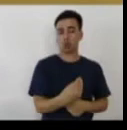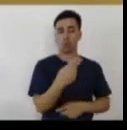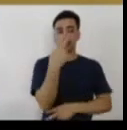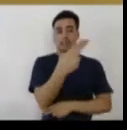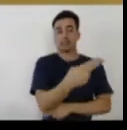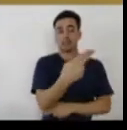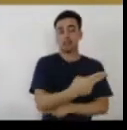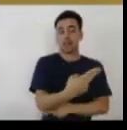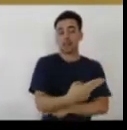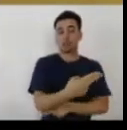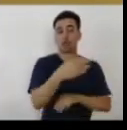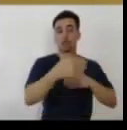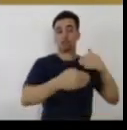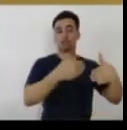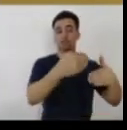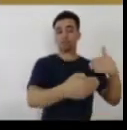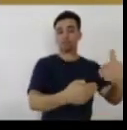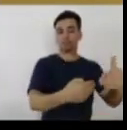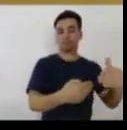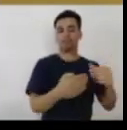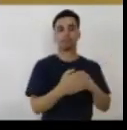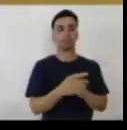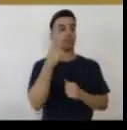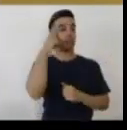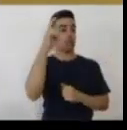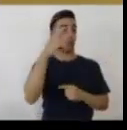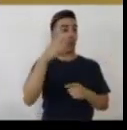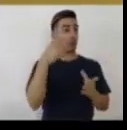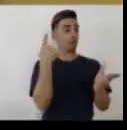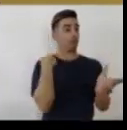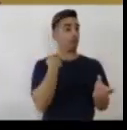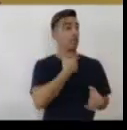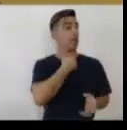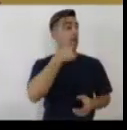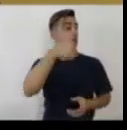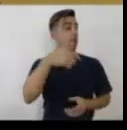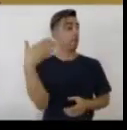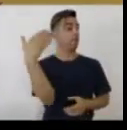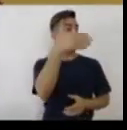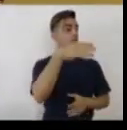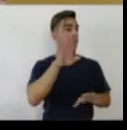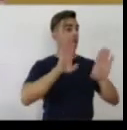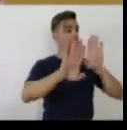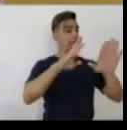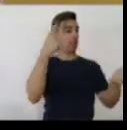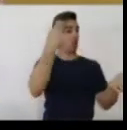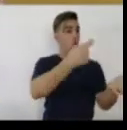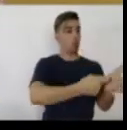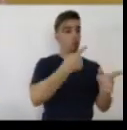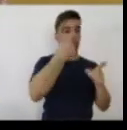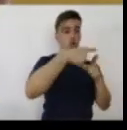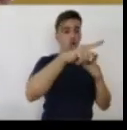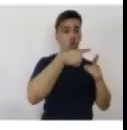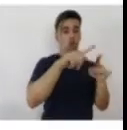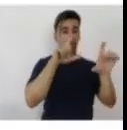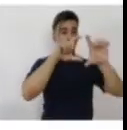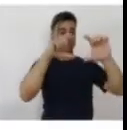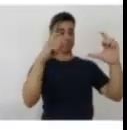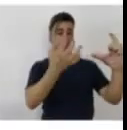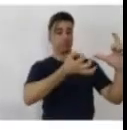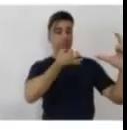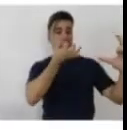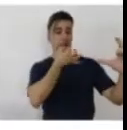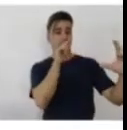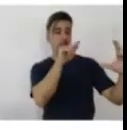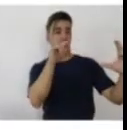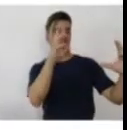estar las indicaciones de la etiqueta para convertir de grados Celsius a grados Fahrenheit. Por